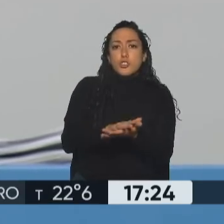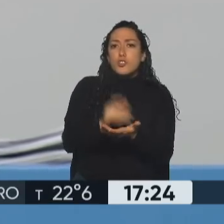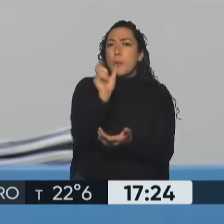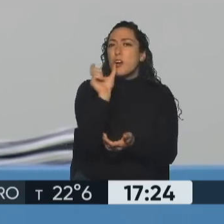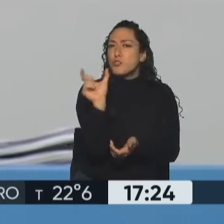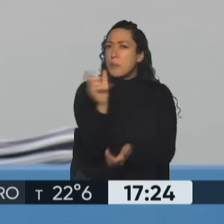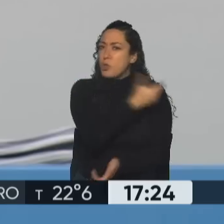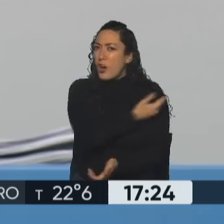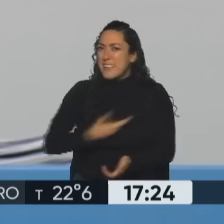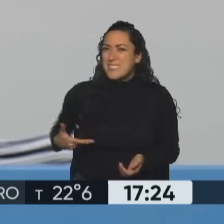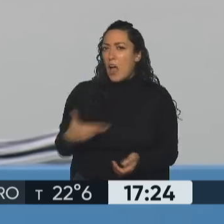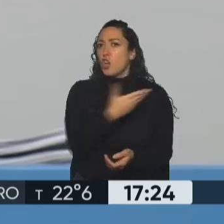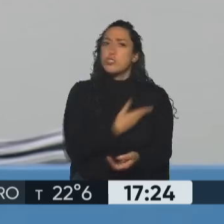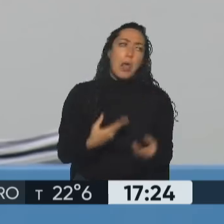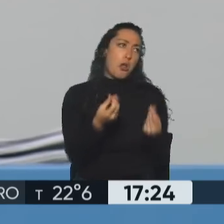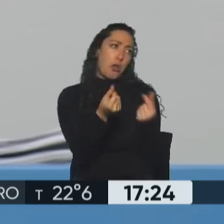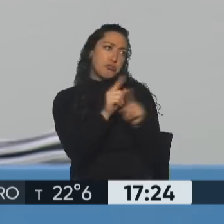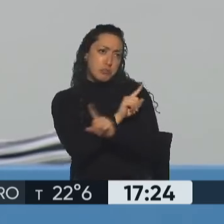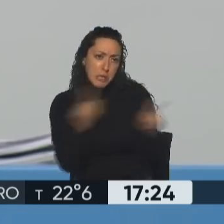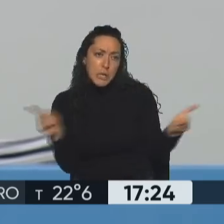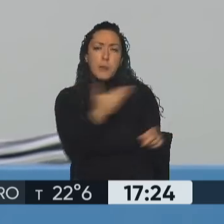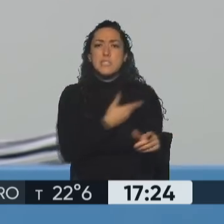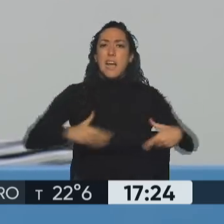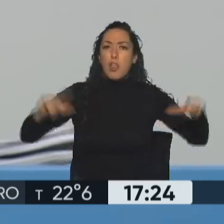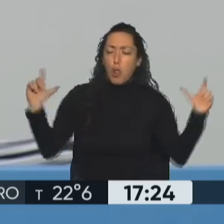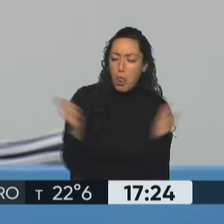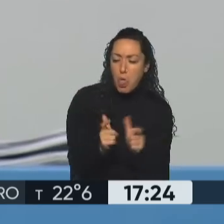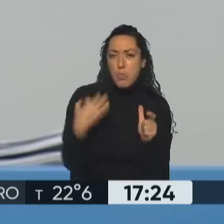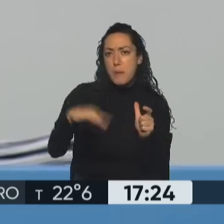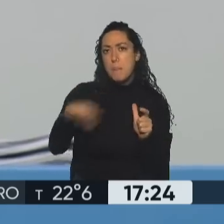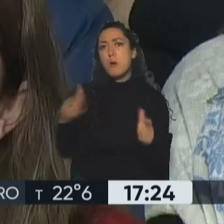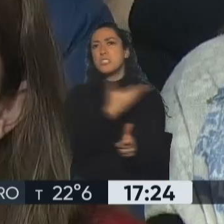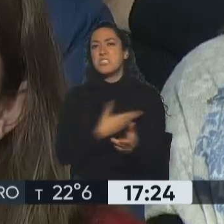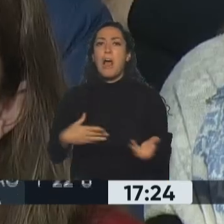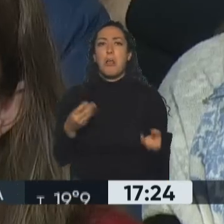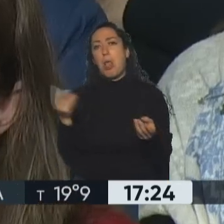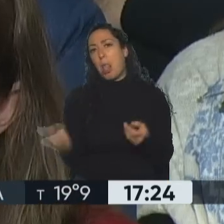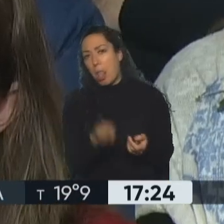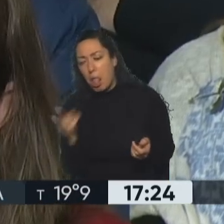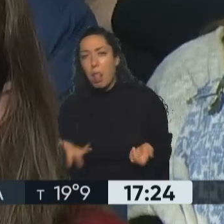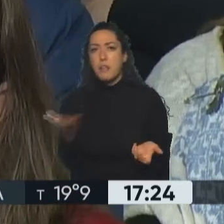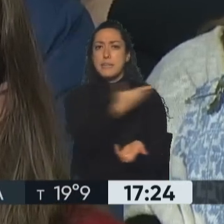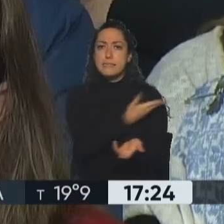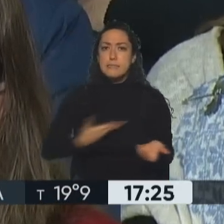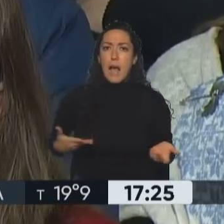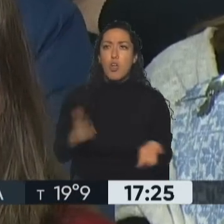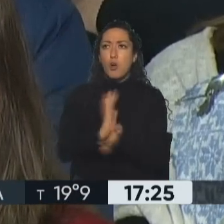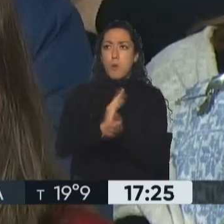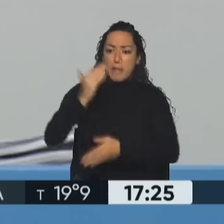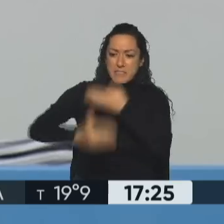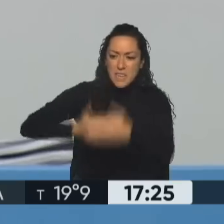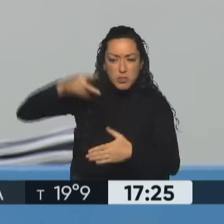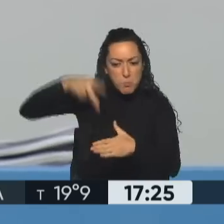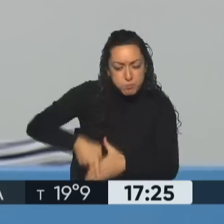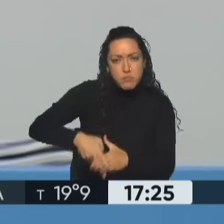del Estado. El Estado no sirve, el Estado hay que achicarlo, el Estado es una porquería, el Estado impide el desarrollo